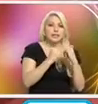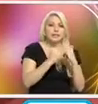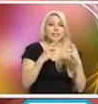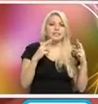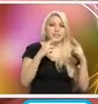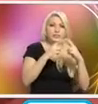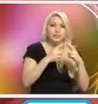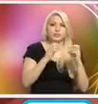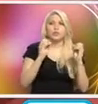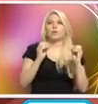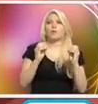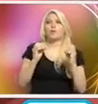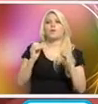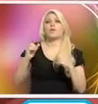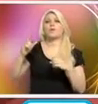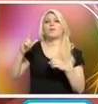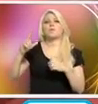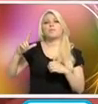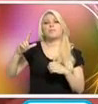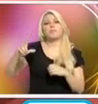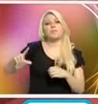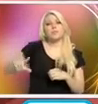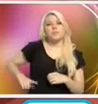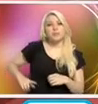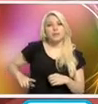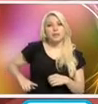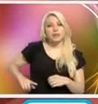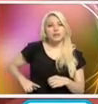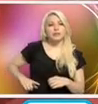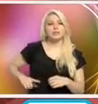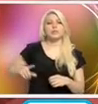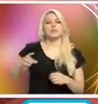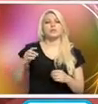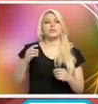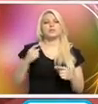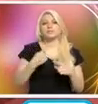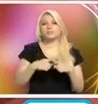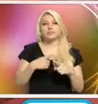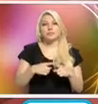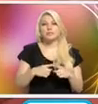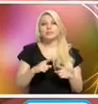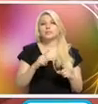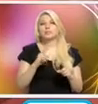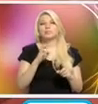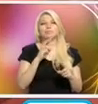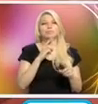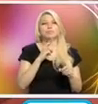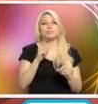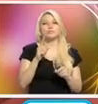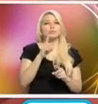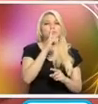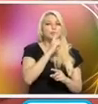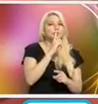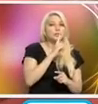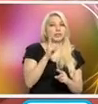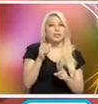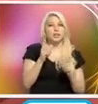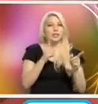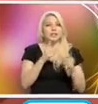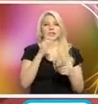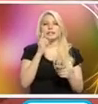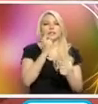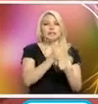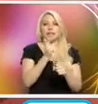dedo en la llaga y eso me parece maravilloso, porque nos obliga a repensar, nos obliga a plantearnos desde otro lugar como figuras de